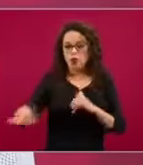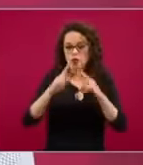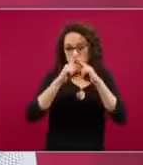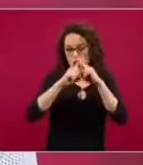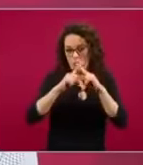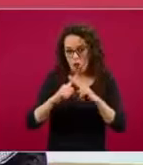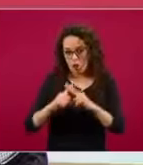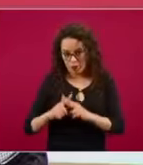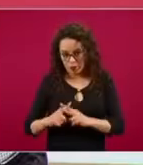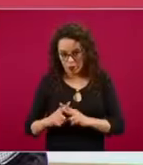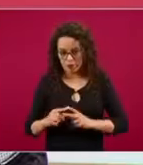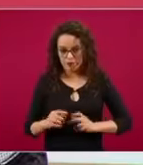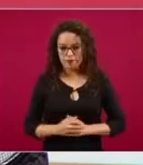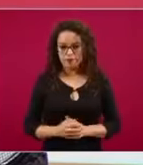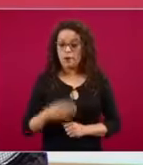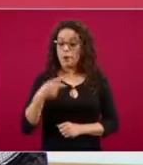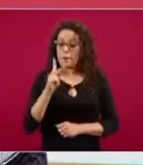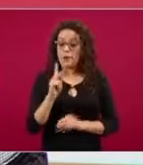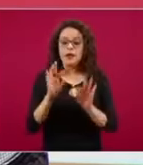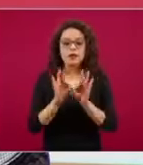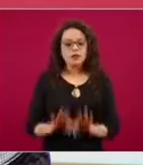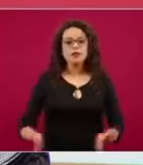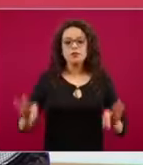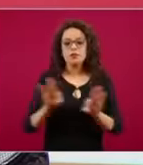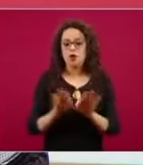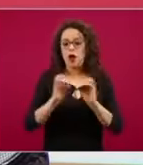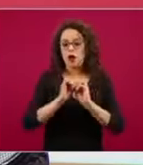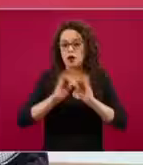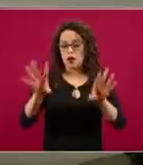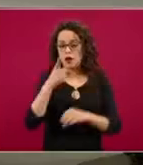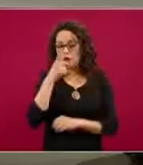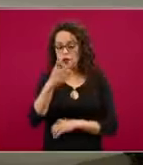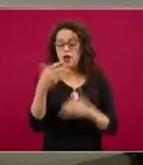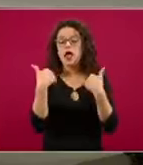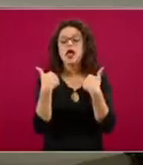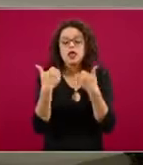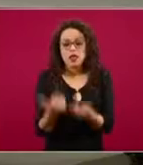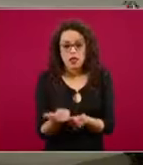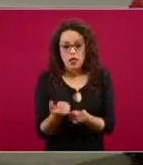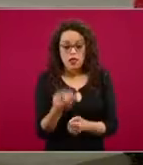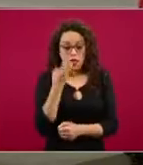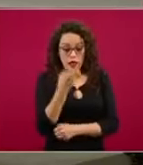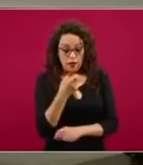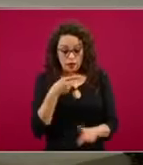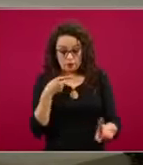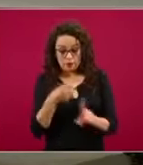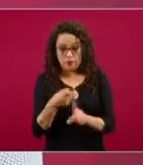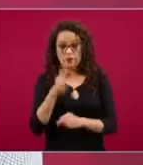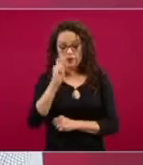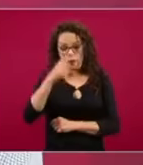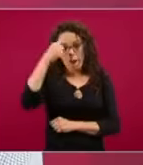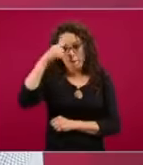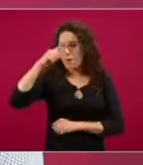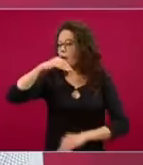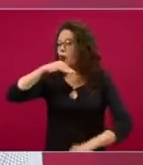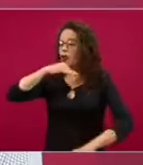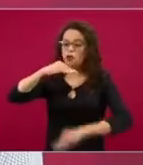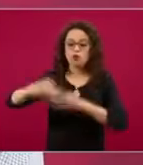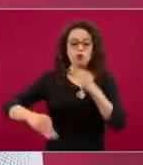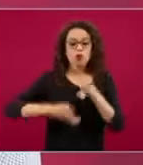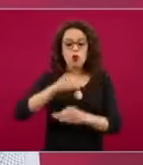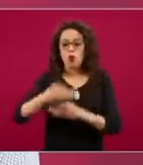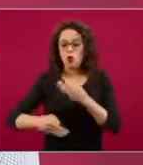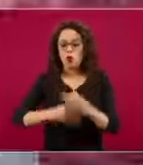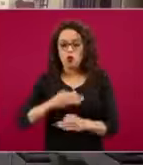letalidad. Pero es importante precisar que esta medición es precisamente para toda la temporalidad de